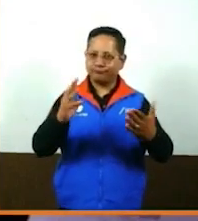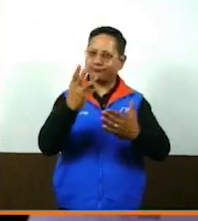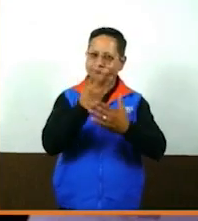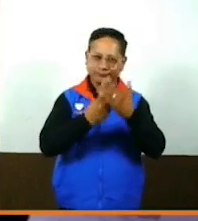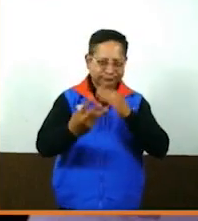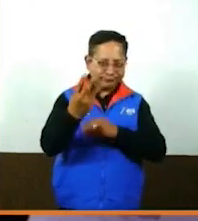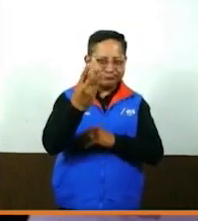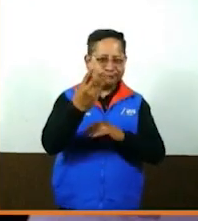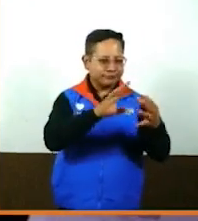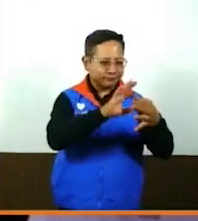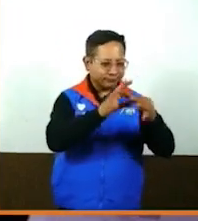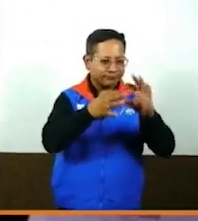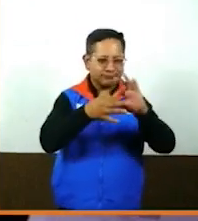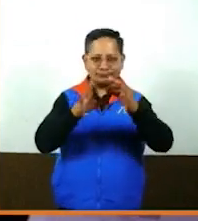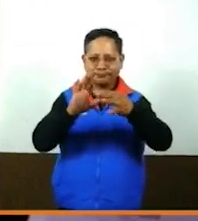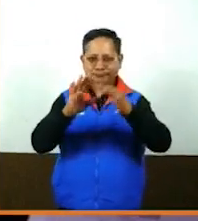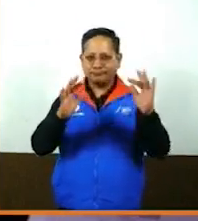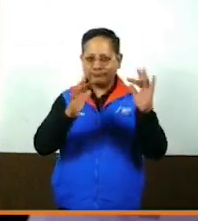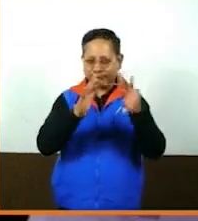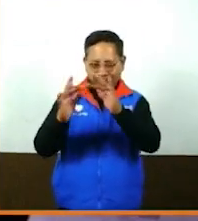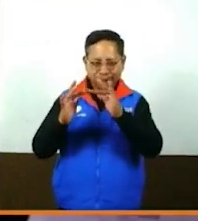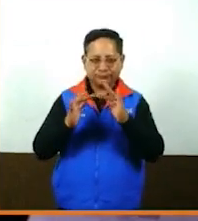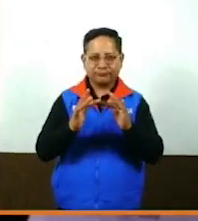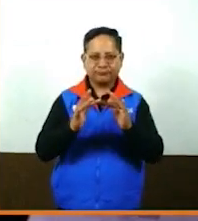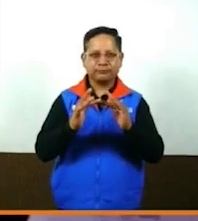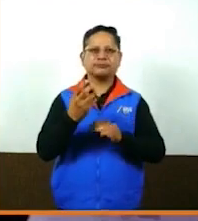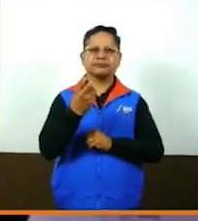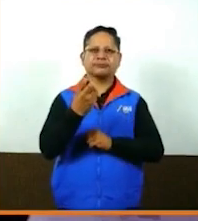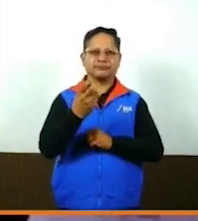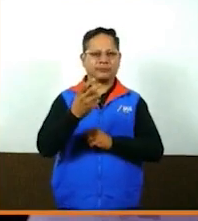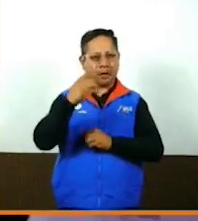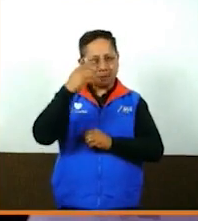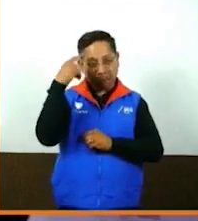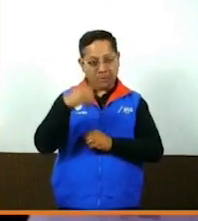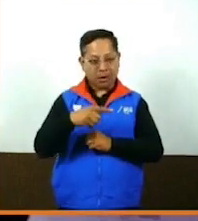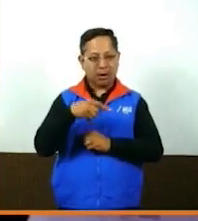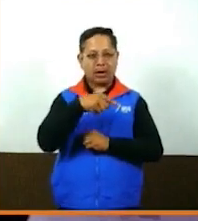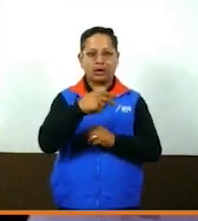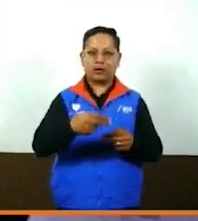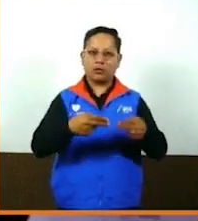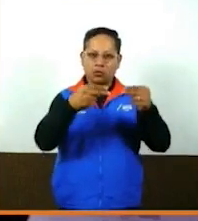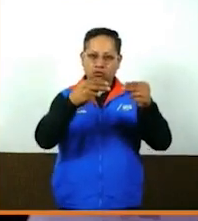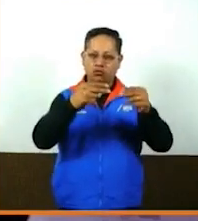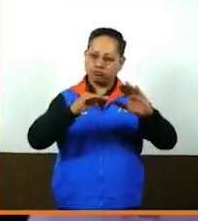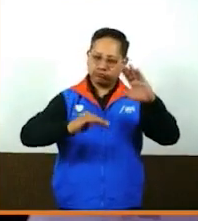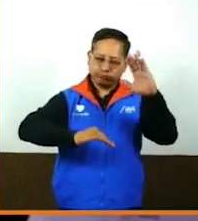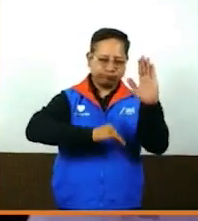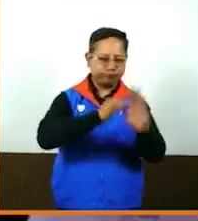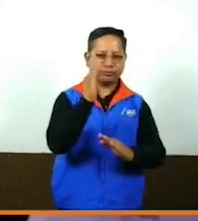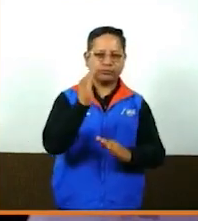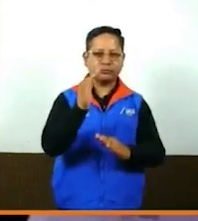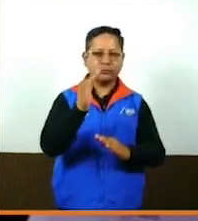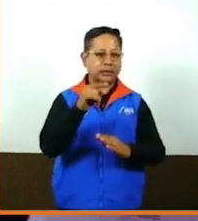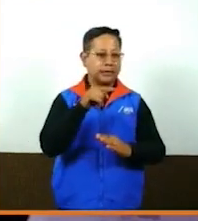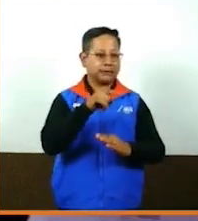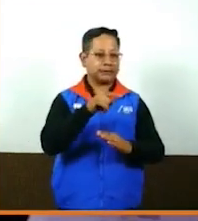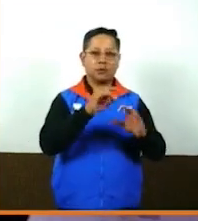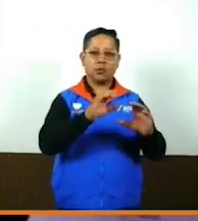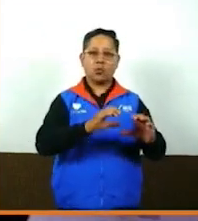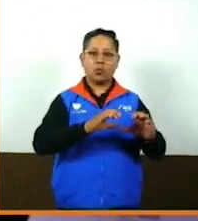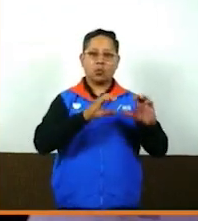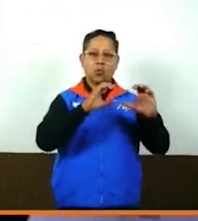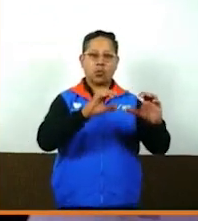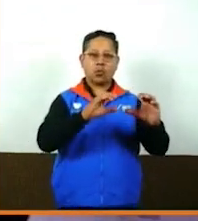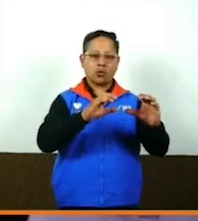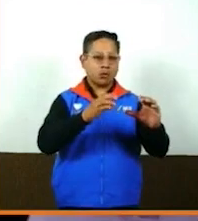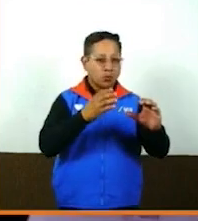Son eslabones que conectan y llevan al éxito a una empresa. Sin sustentabilidad no